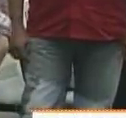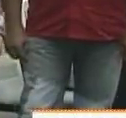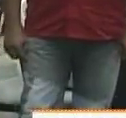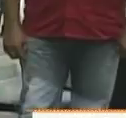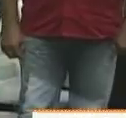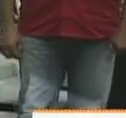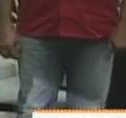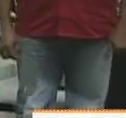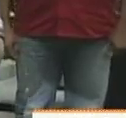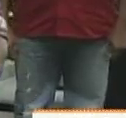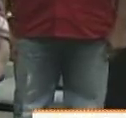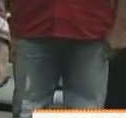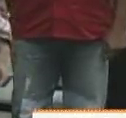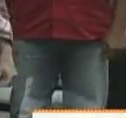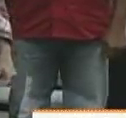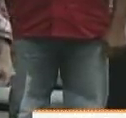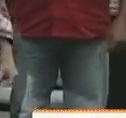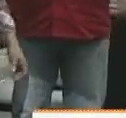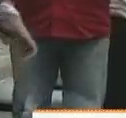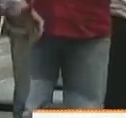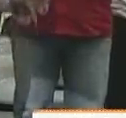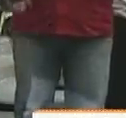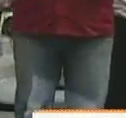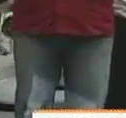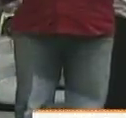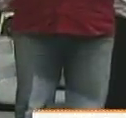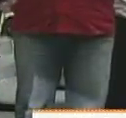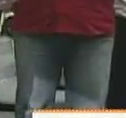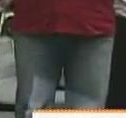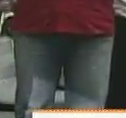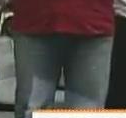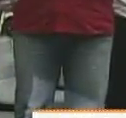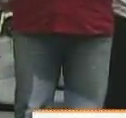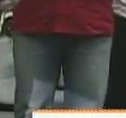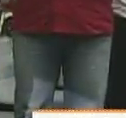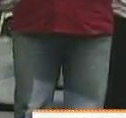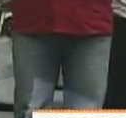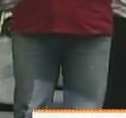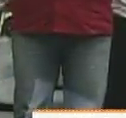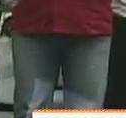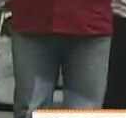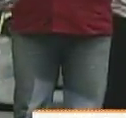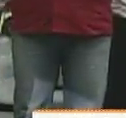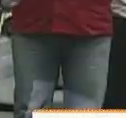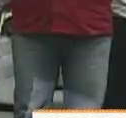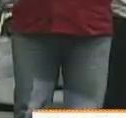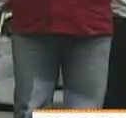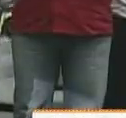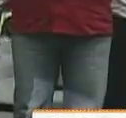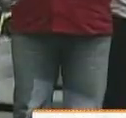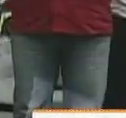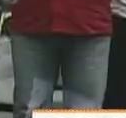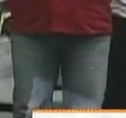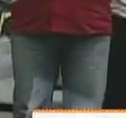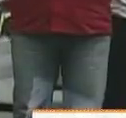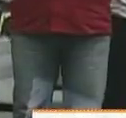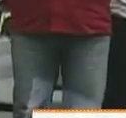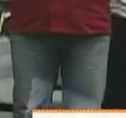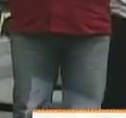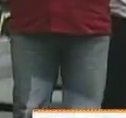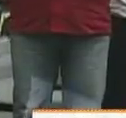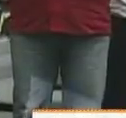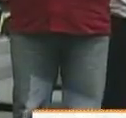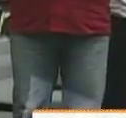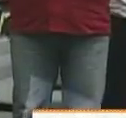está victorioso con la constituyente. Esa es la verdad, así de sencillo. Ellos se dedicaron a perder